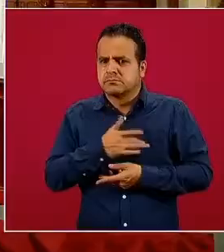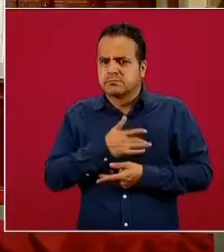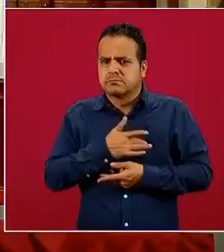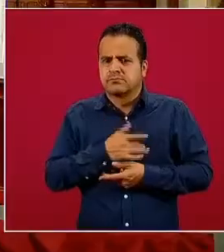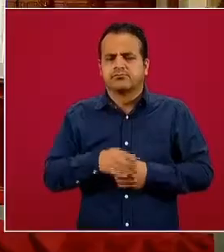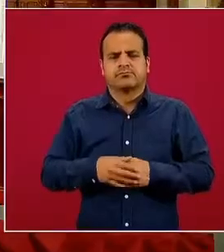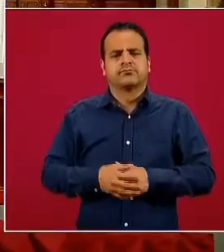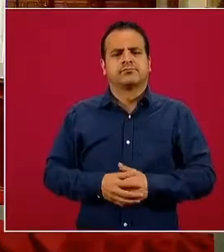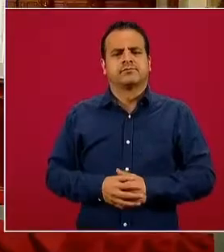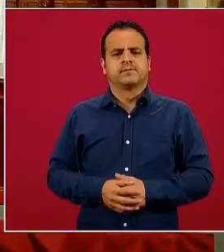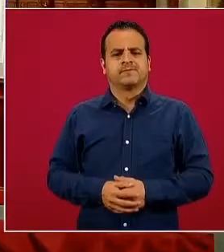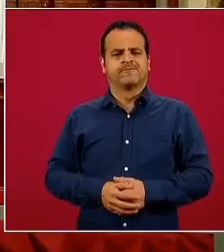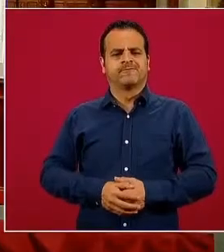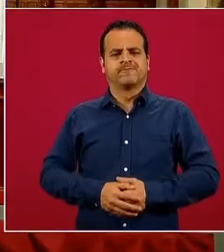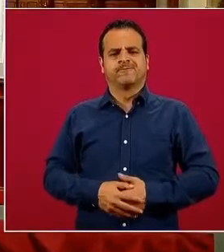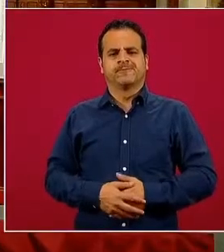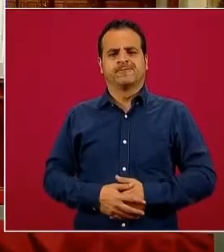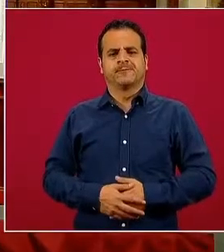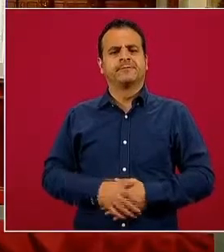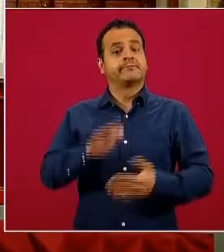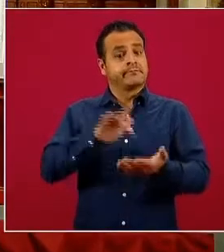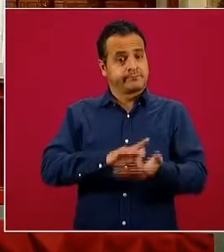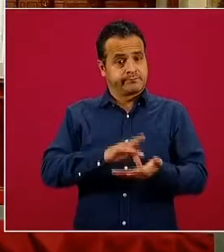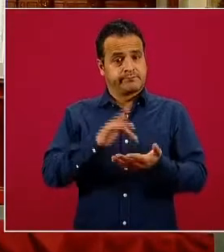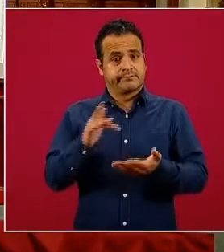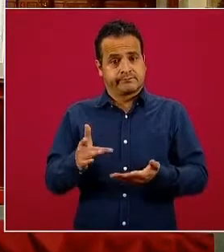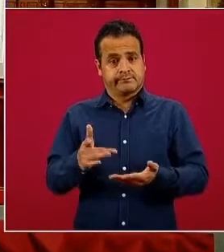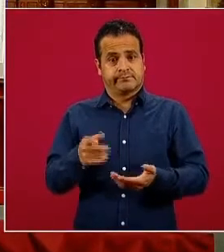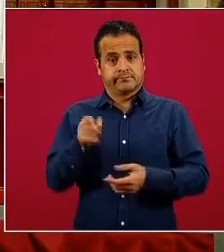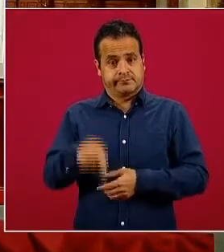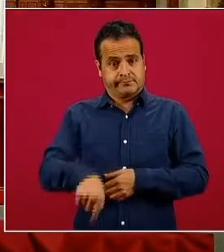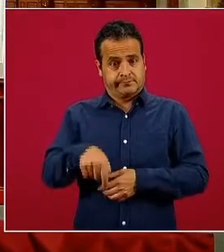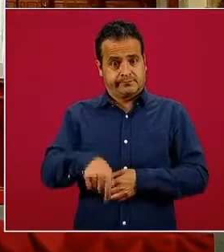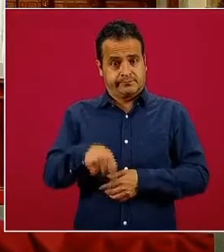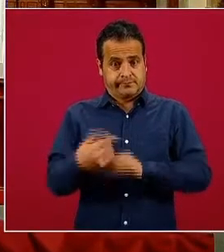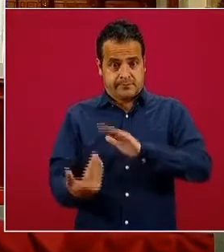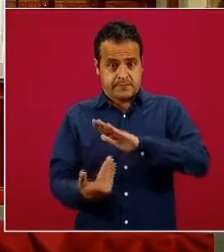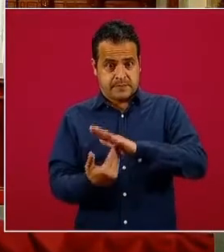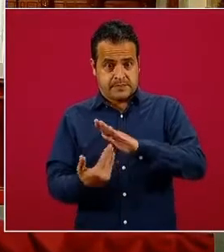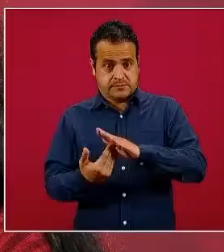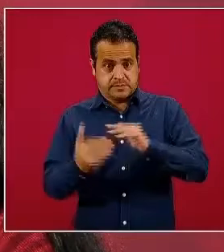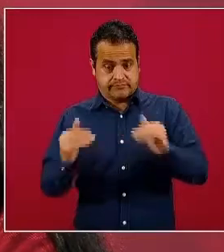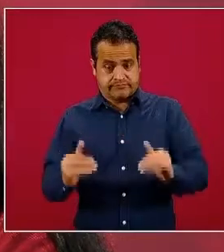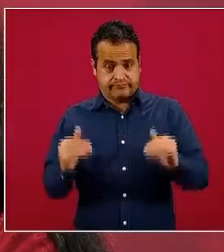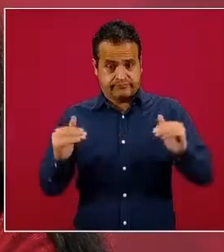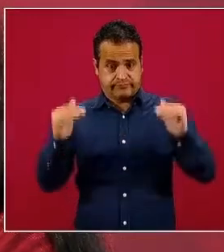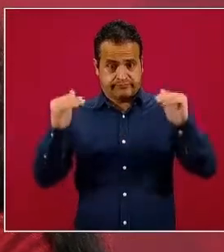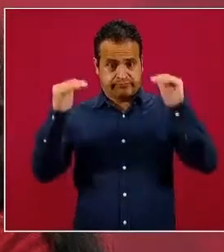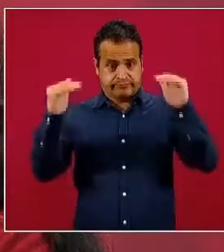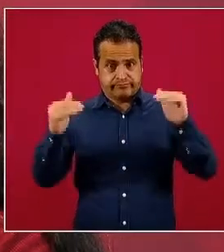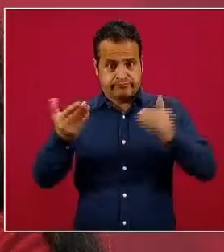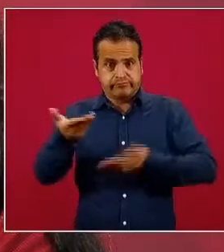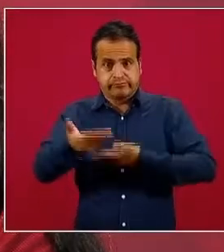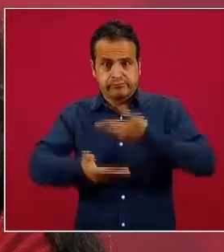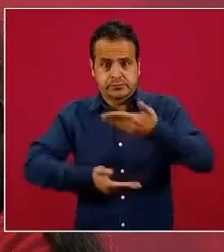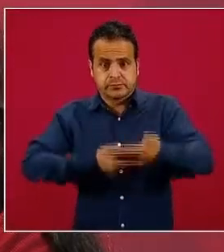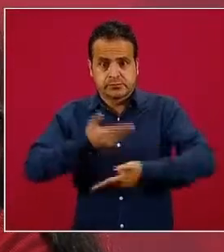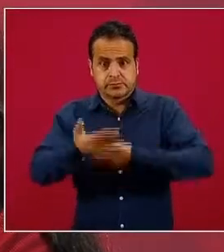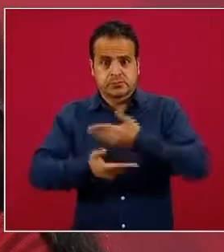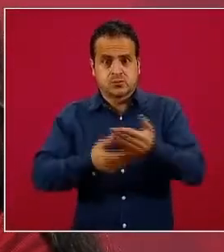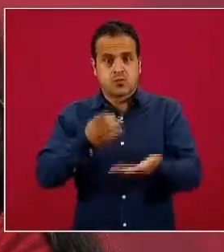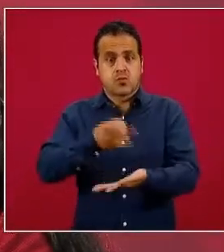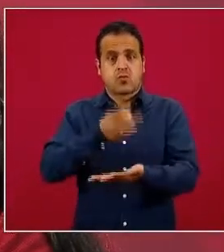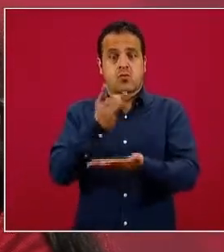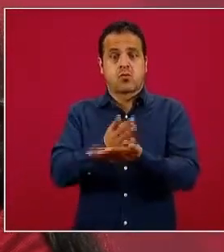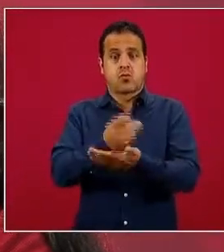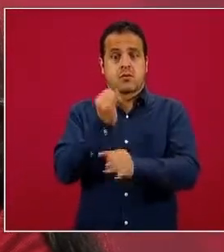Gracias Liliana. Efectivamente, la ofrenda por decisión del presidente será grabada y será transmitida